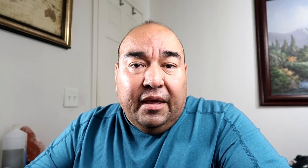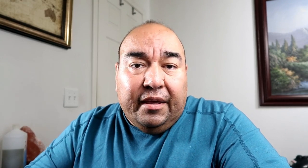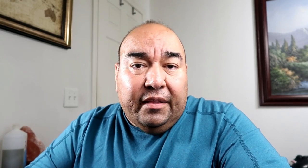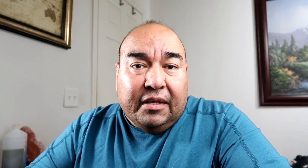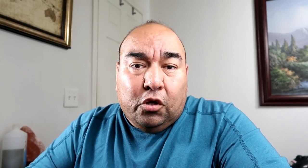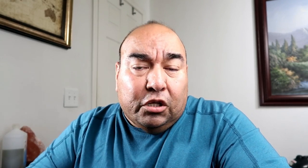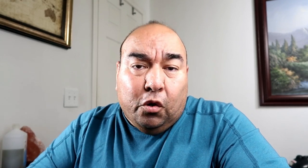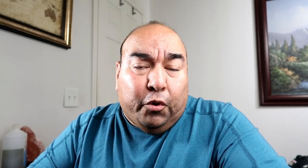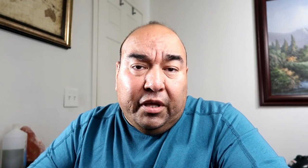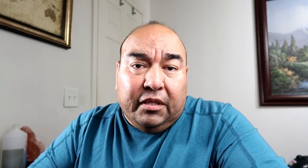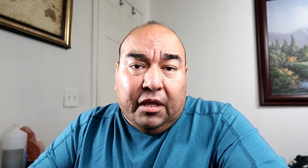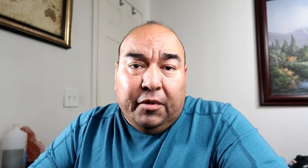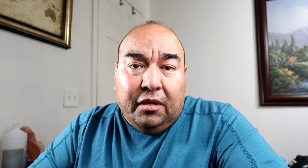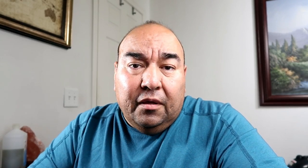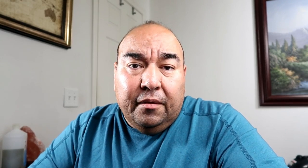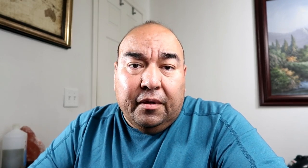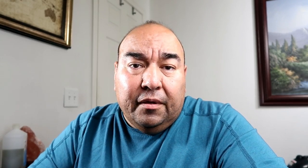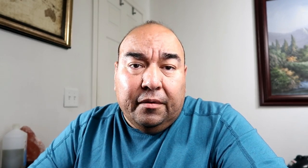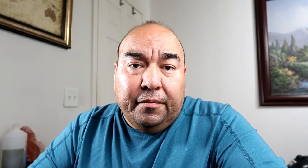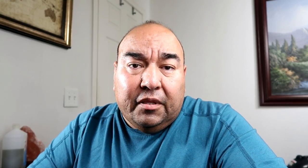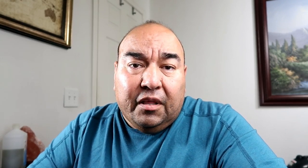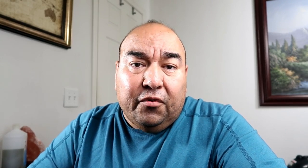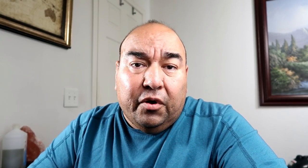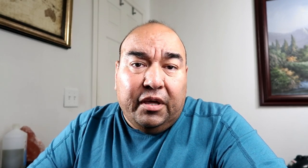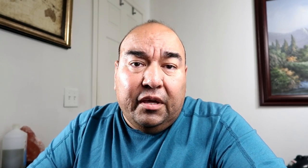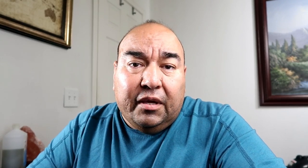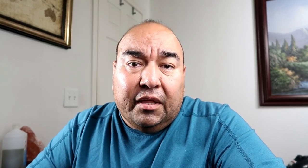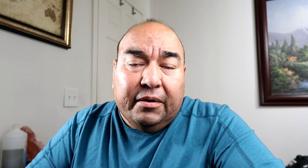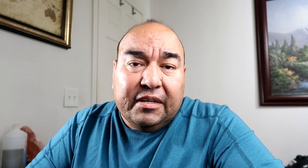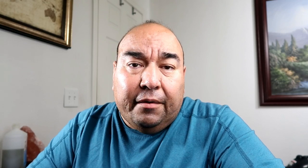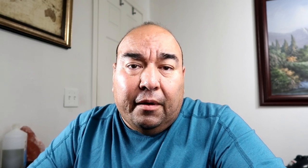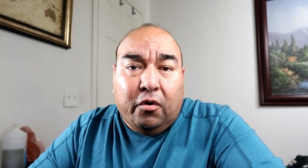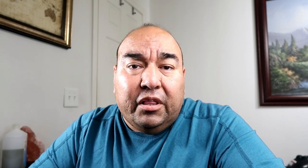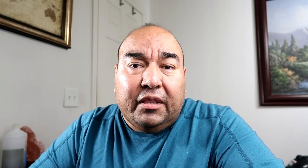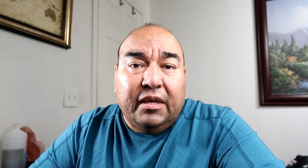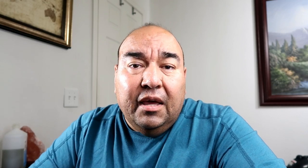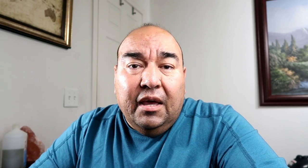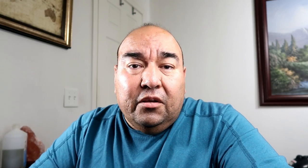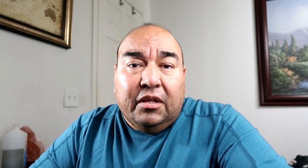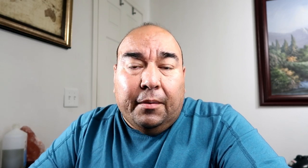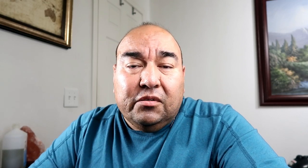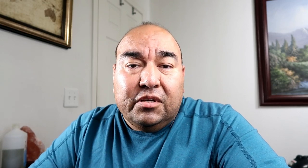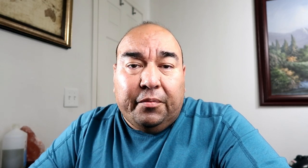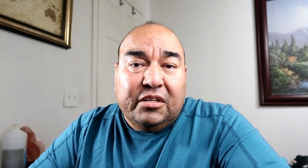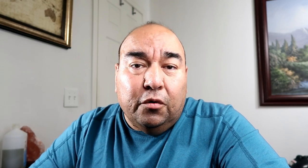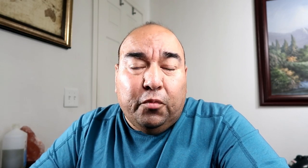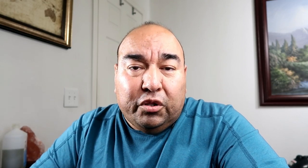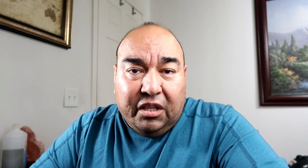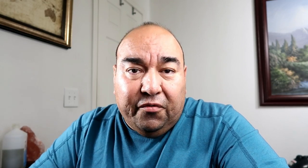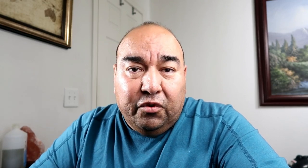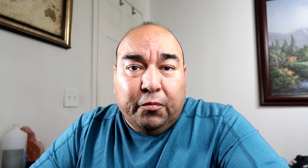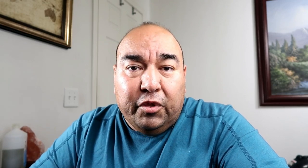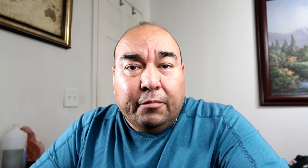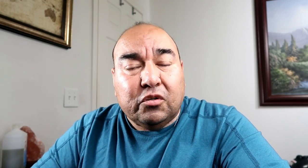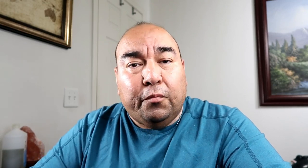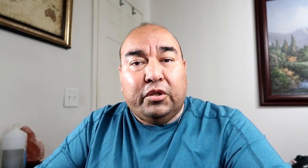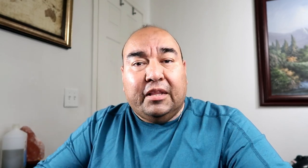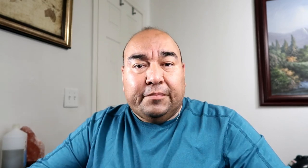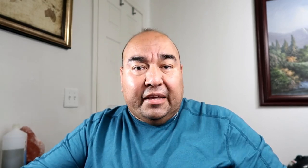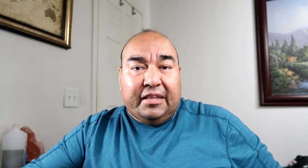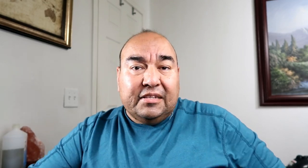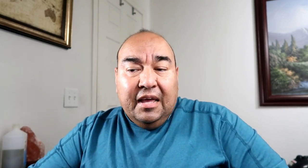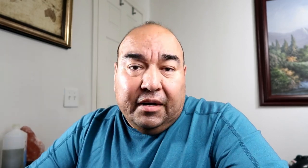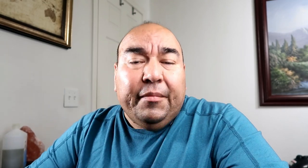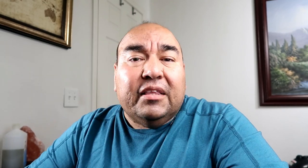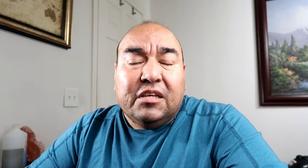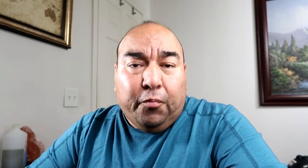entonces las componía, tenía mi teléfono ahí y cada vez que hablaba un cliente yo le daba su servicio por teléfono y podíamos componer